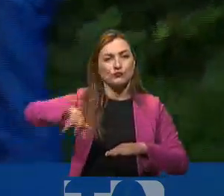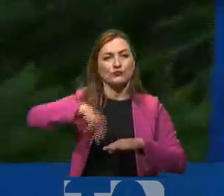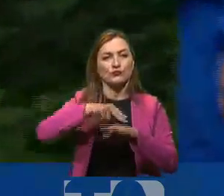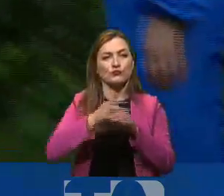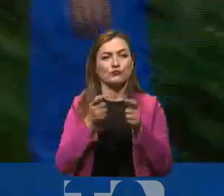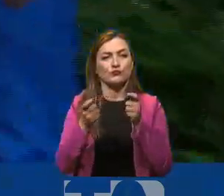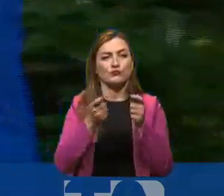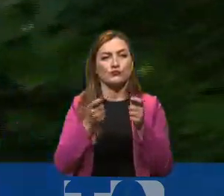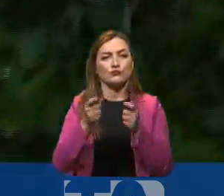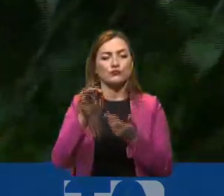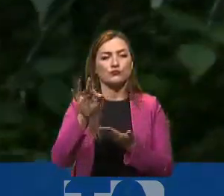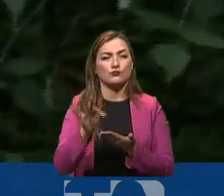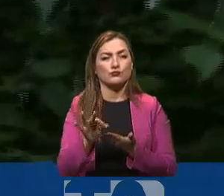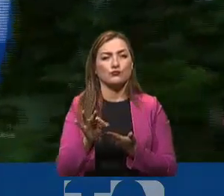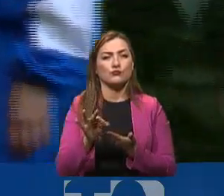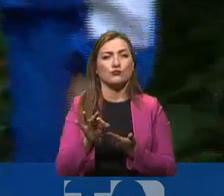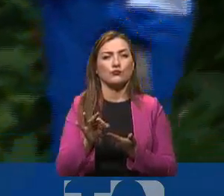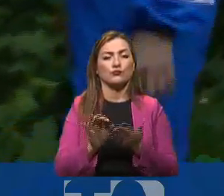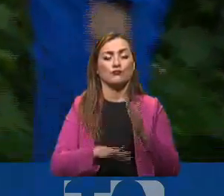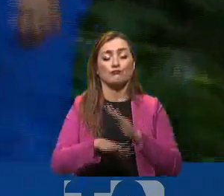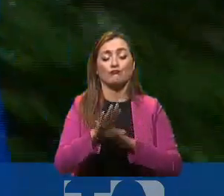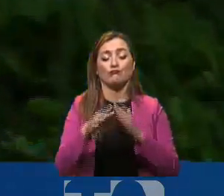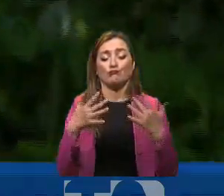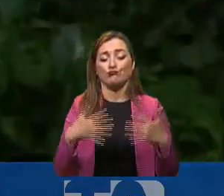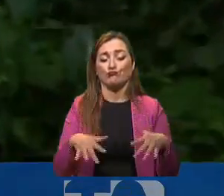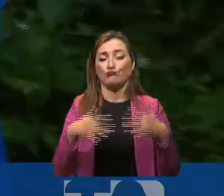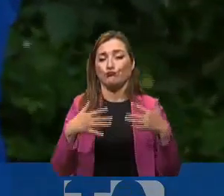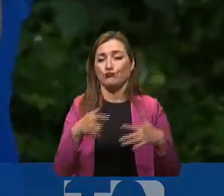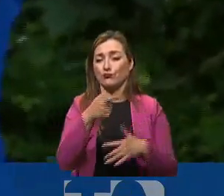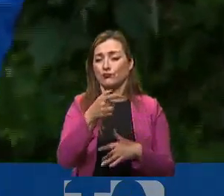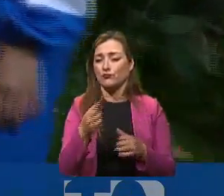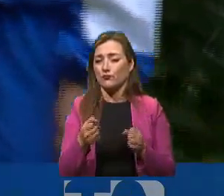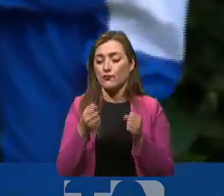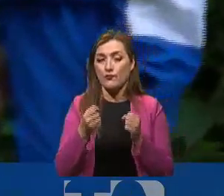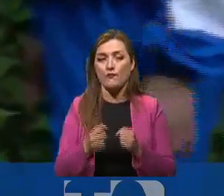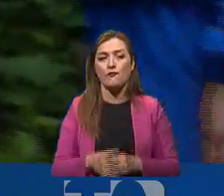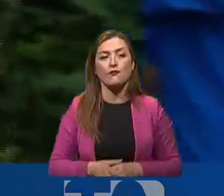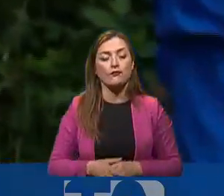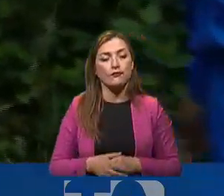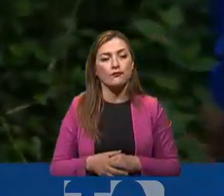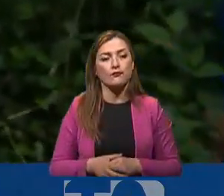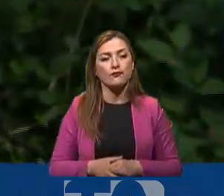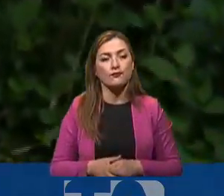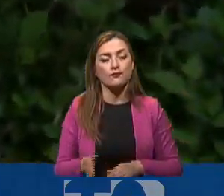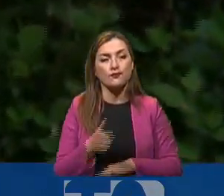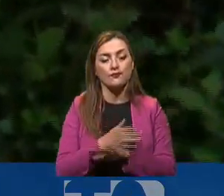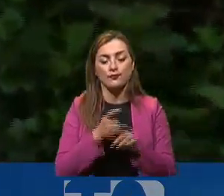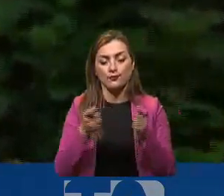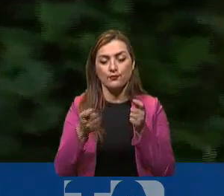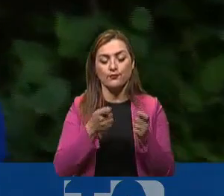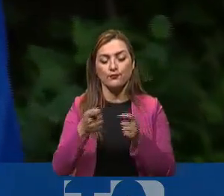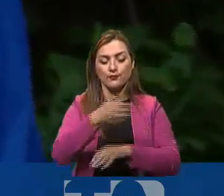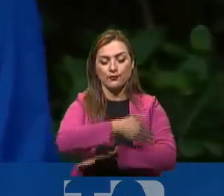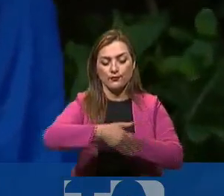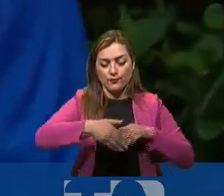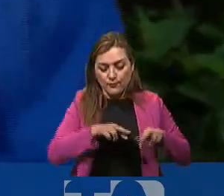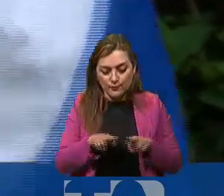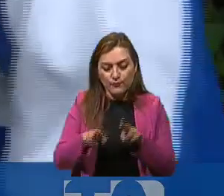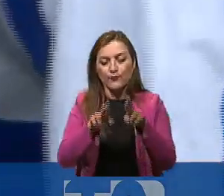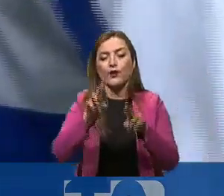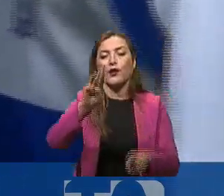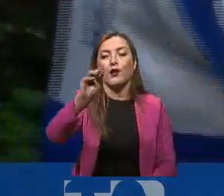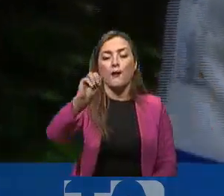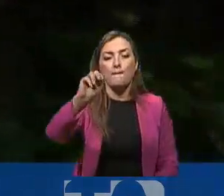de control en las zonas consideradas como rojas. Como ya les contamos más temprano, ya se ha intervenido en el sector del Machángara, en el sector